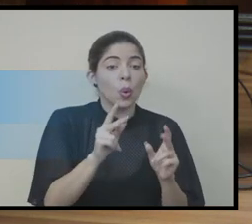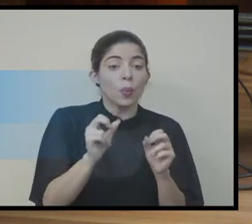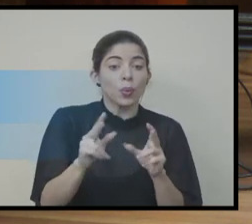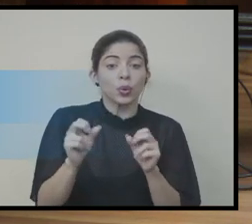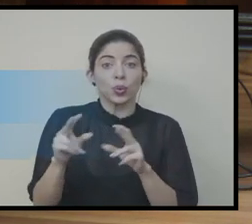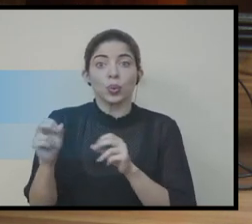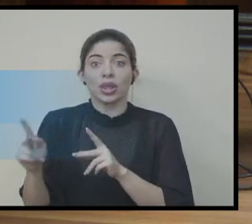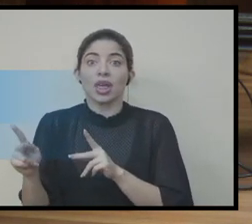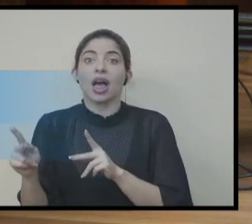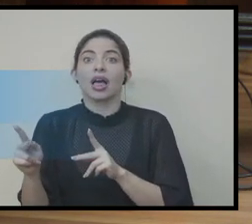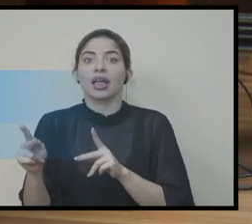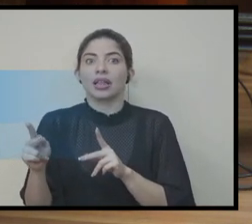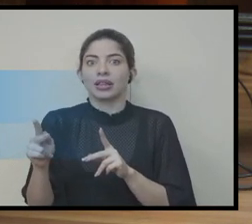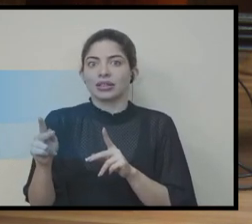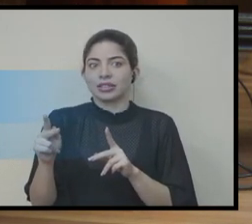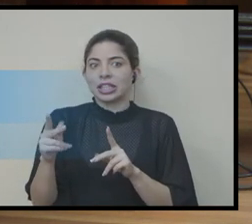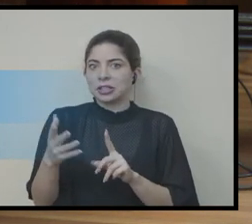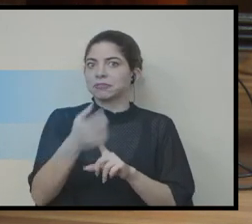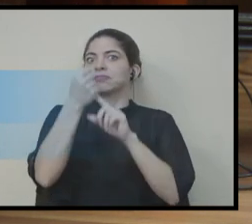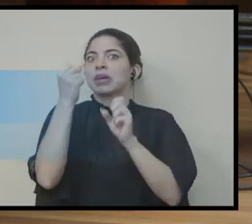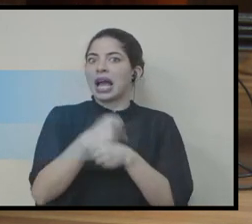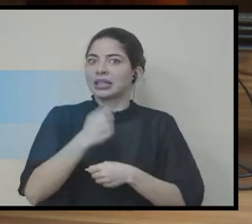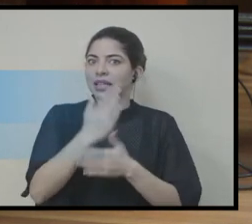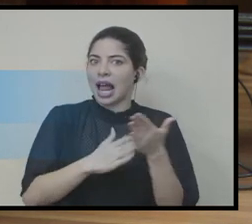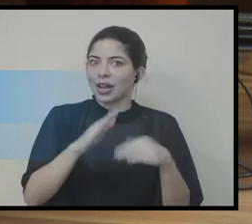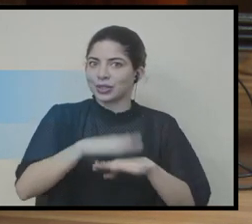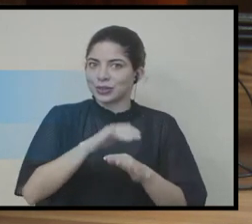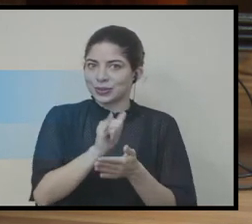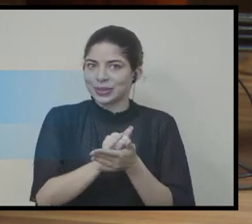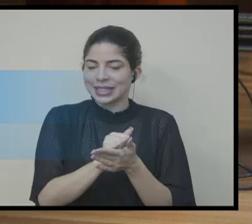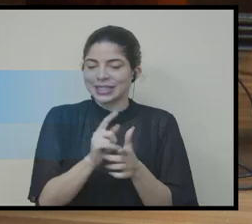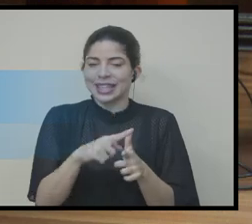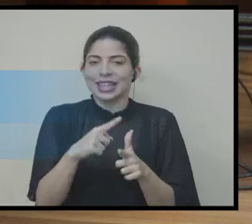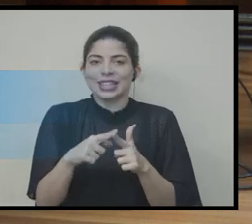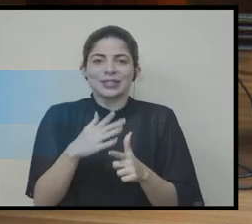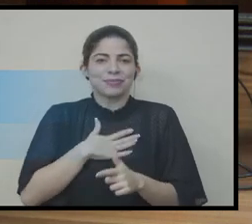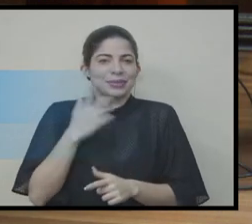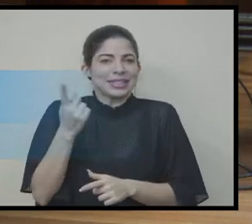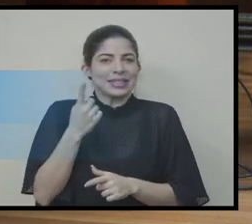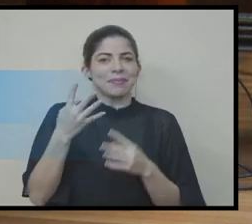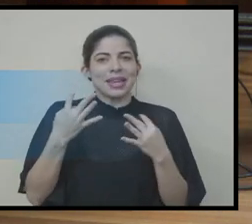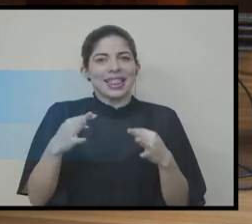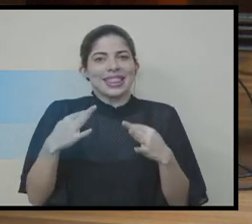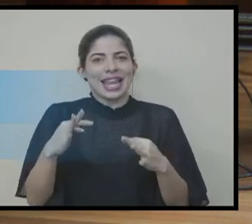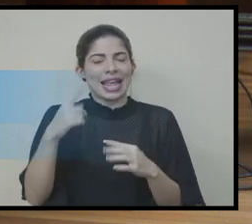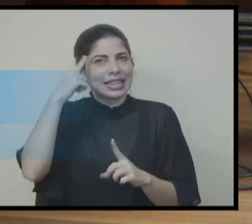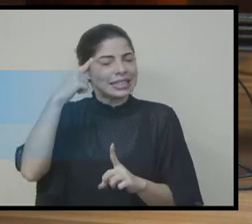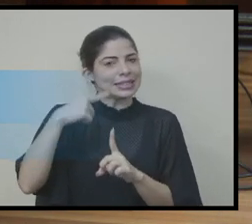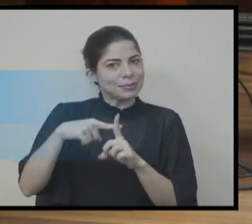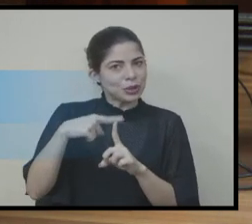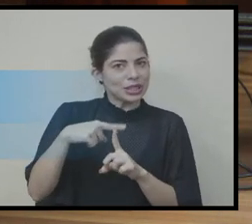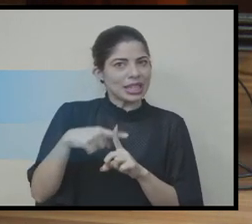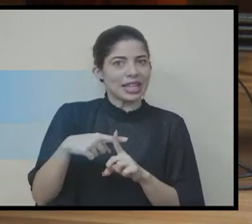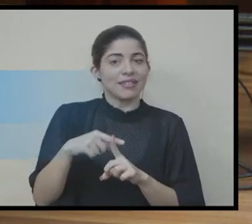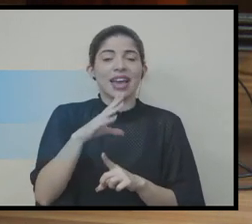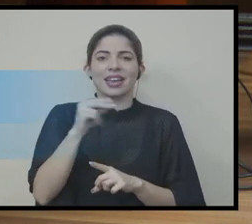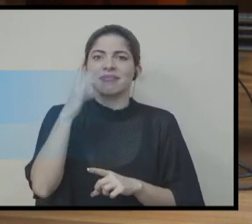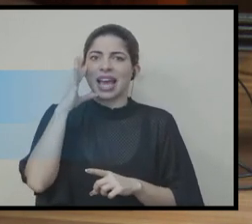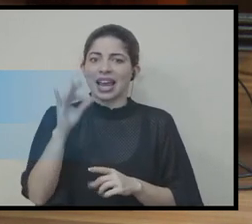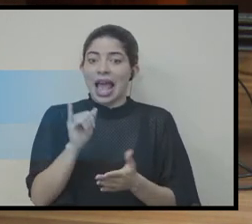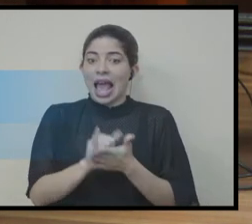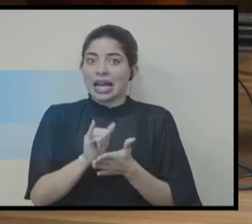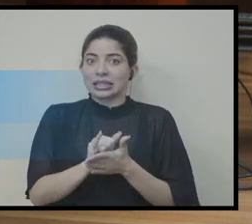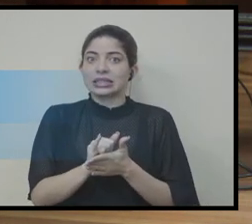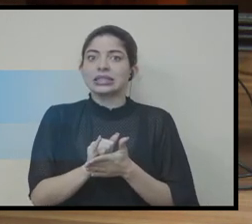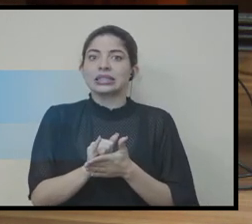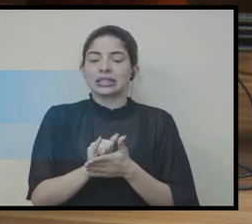y, ¿verdad?, hacer algo al respecto. Entonces, yo siempre he tratado de ser bastante positiva y creo que así es